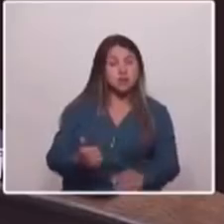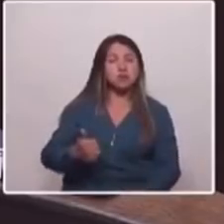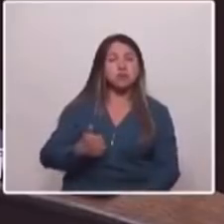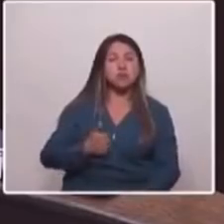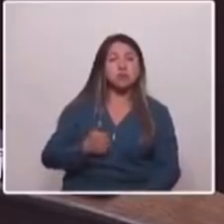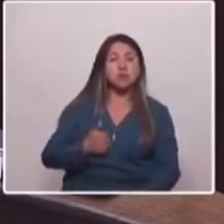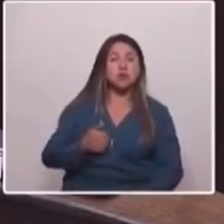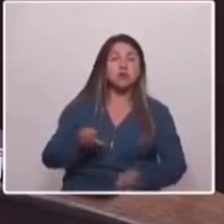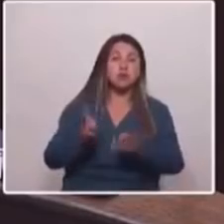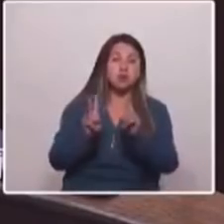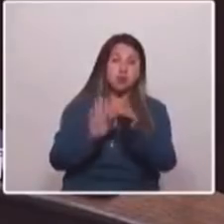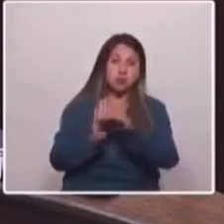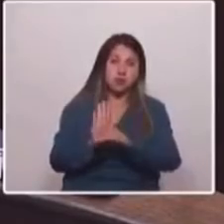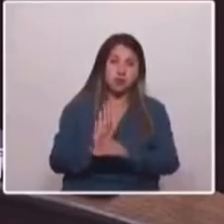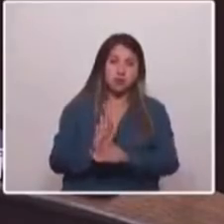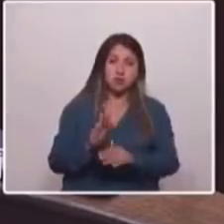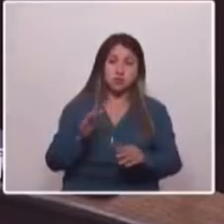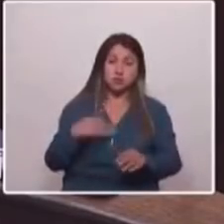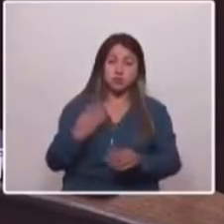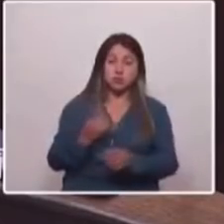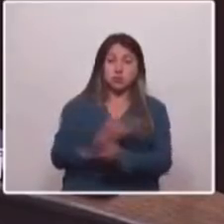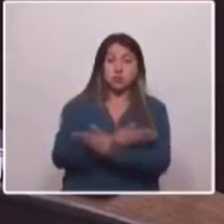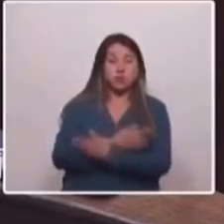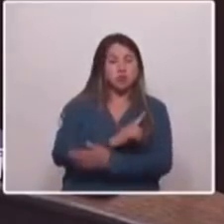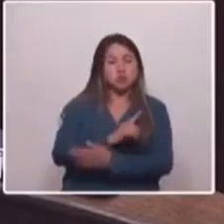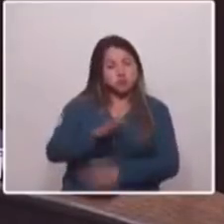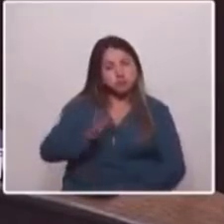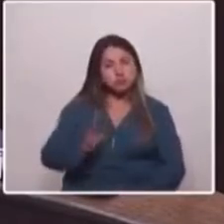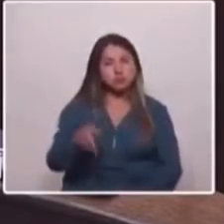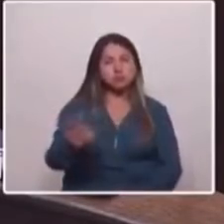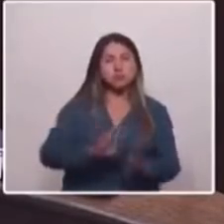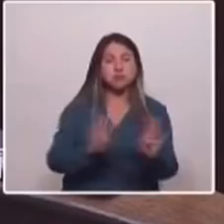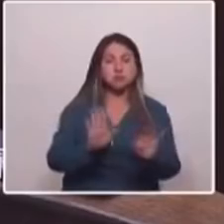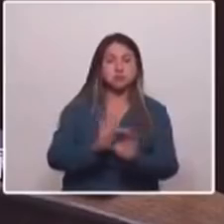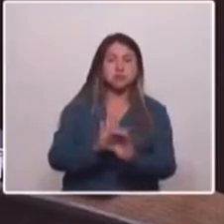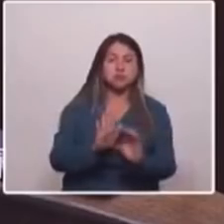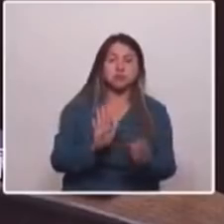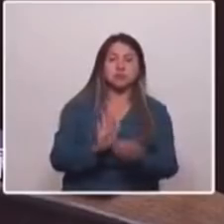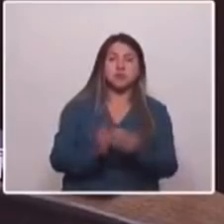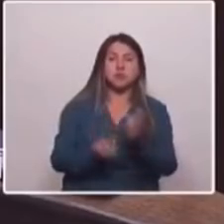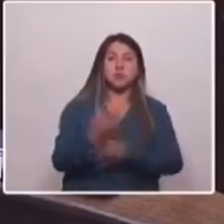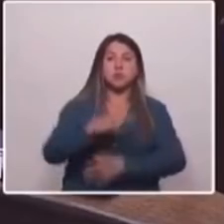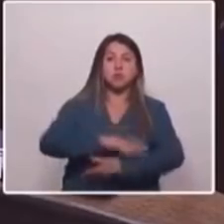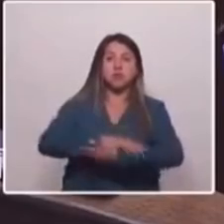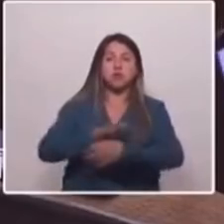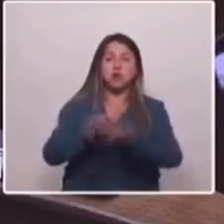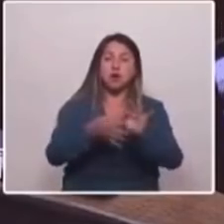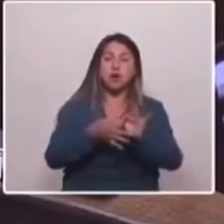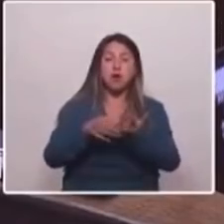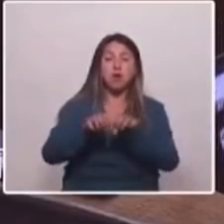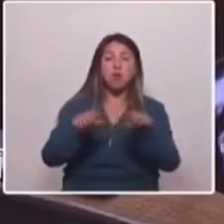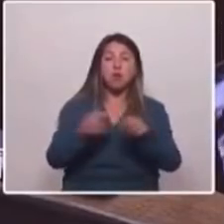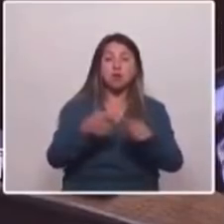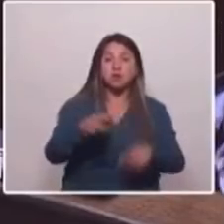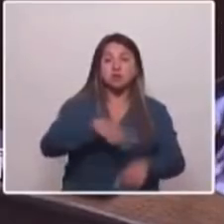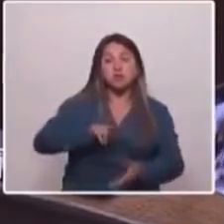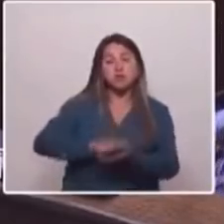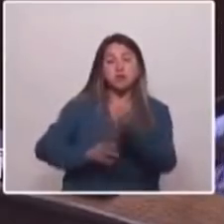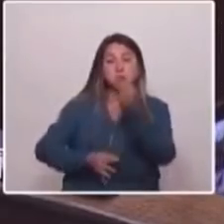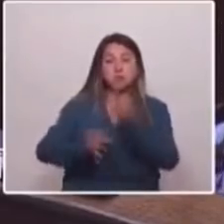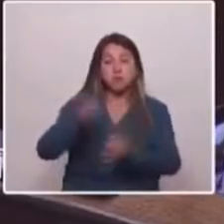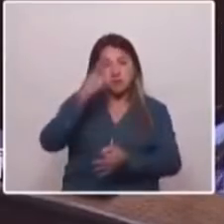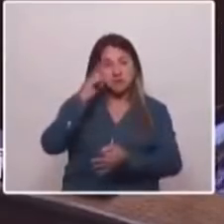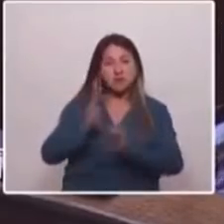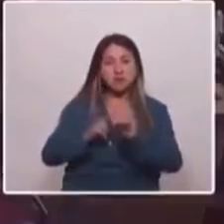en este borrador de reglamento permanente. Y acá habían señalado algunos convencionales de derechos humanos que iban a insistir en estas normas, como por